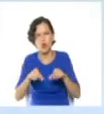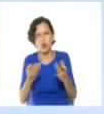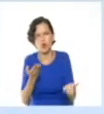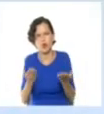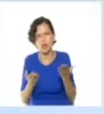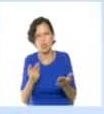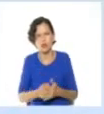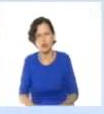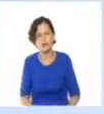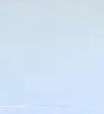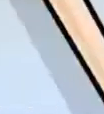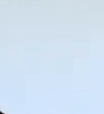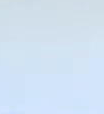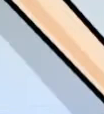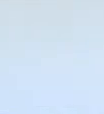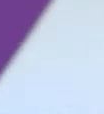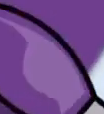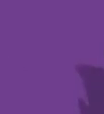pero en formato digital.